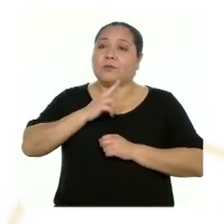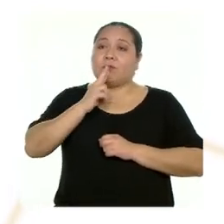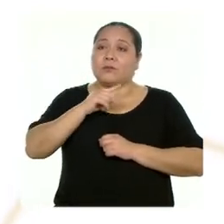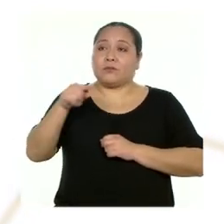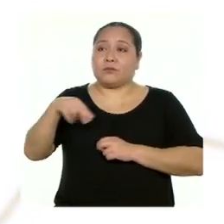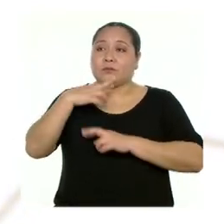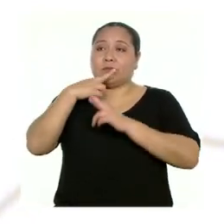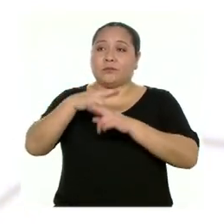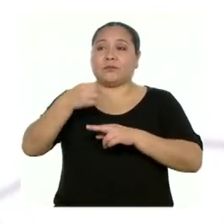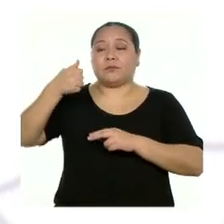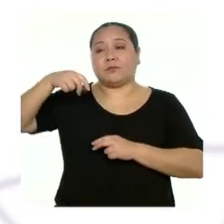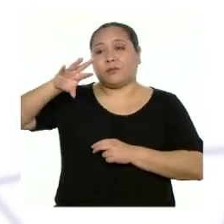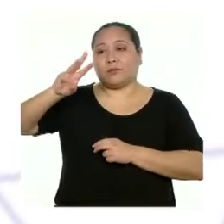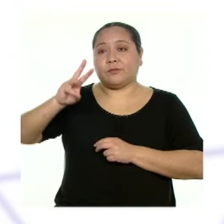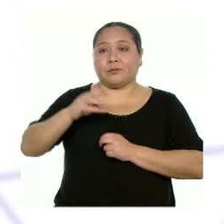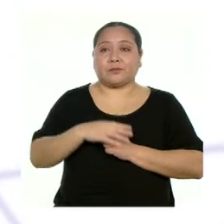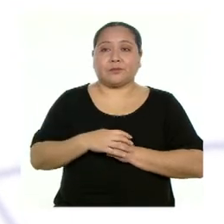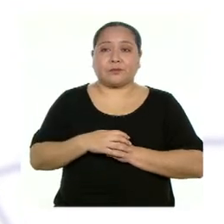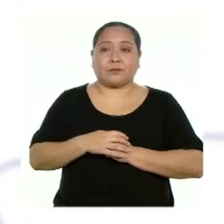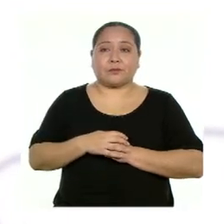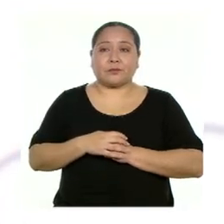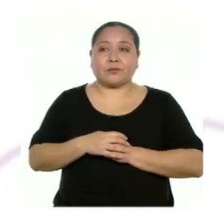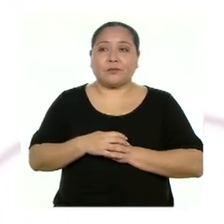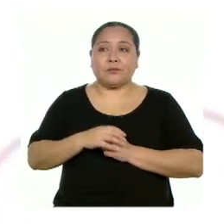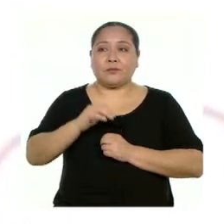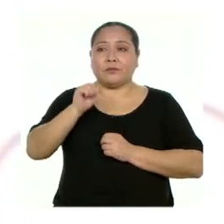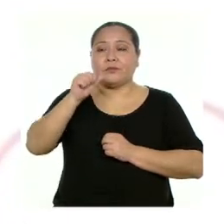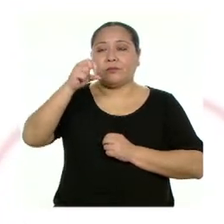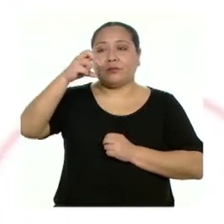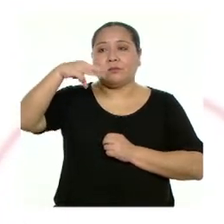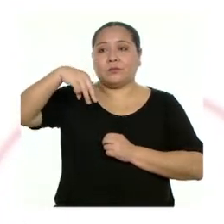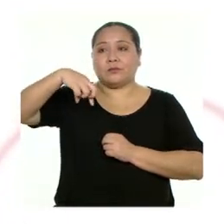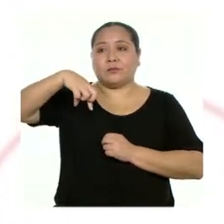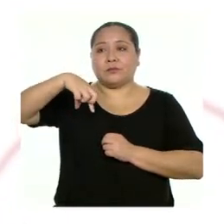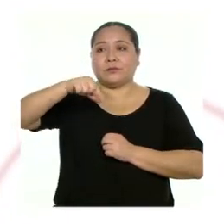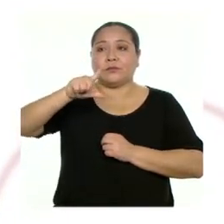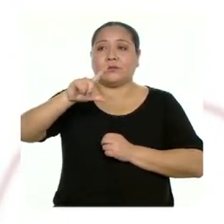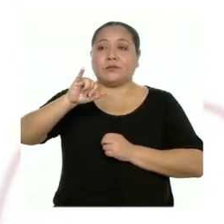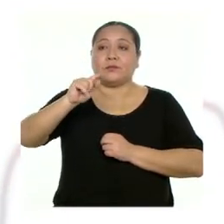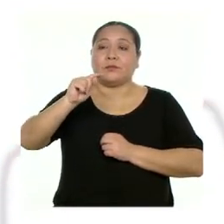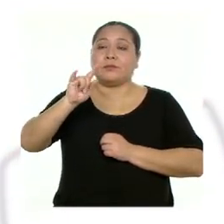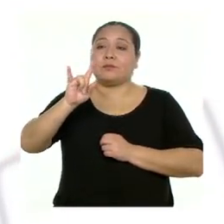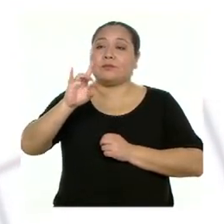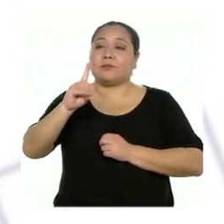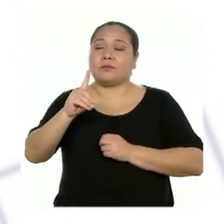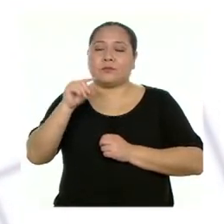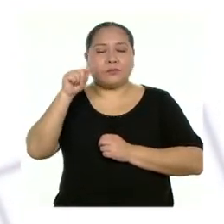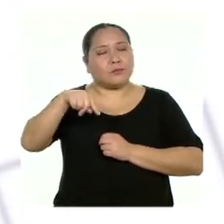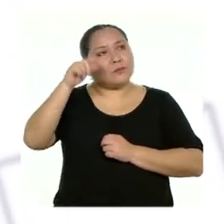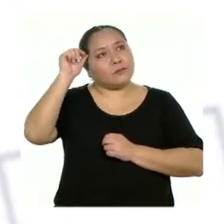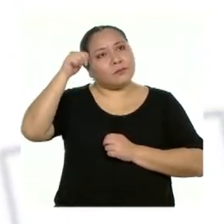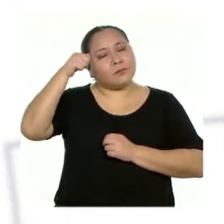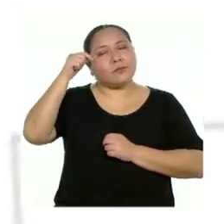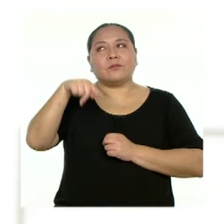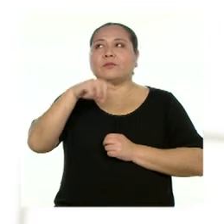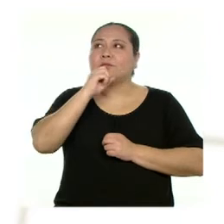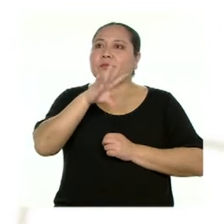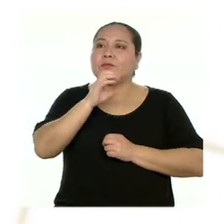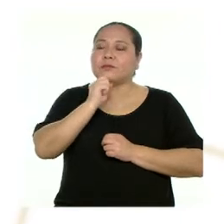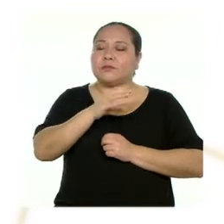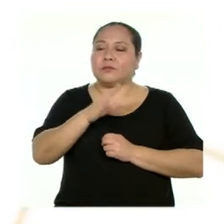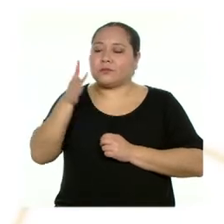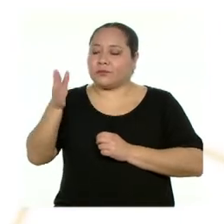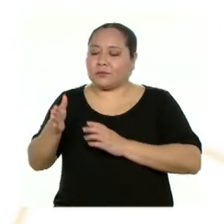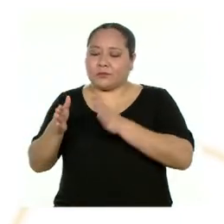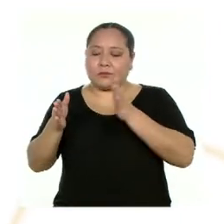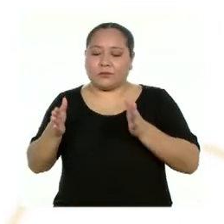16. De ahí dice, amplitud del intervalo. Allí debemos recordar algo. Cuando hacemos referencia a los intervalos